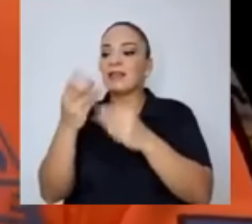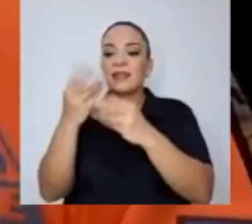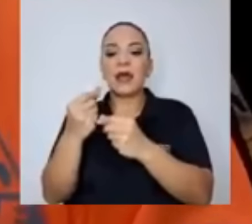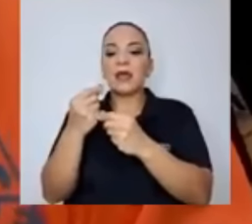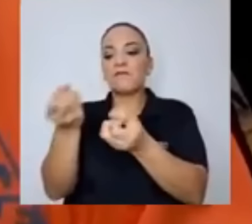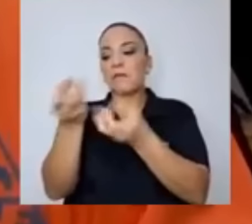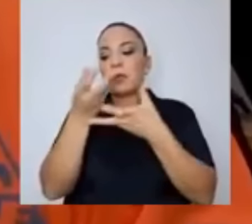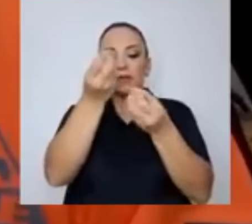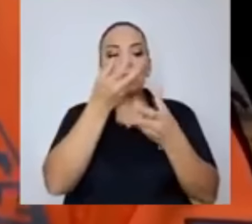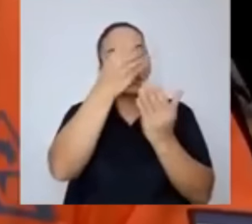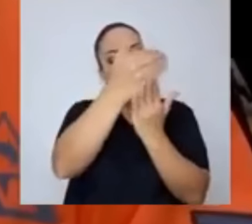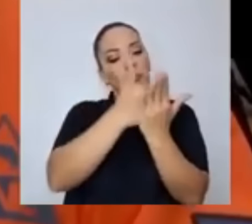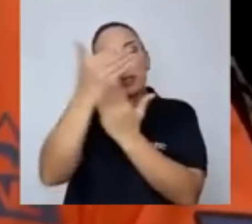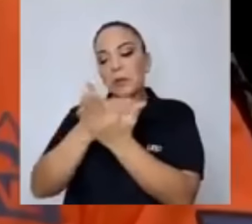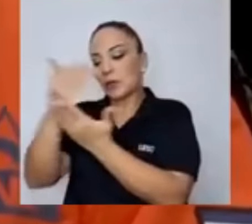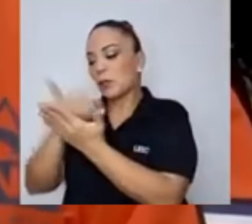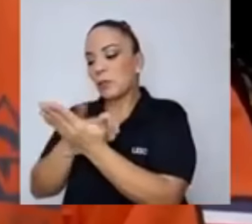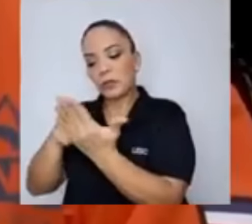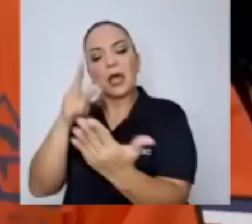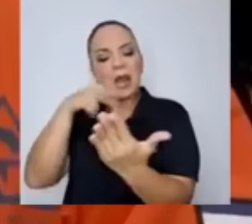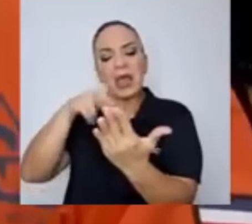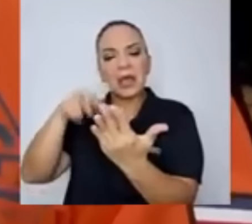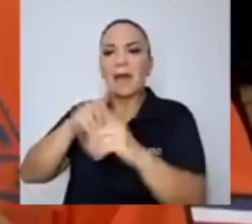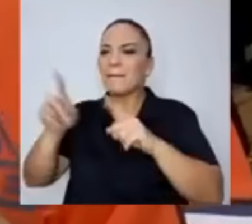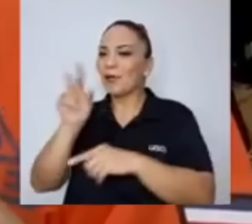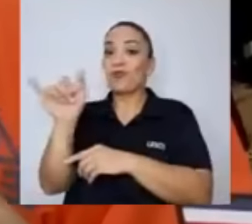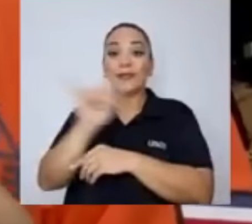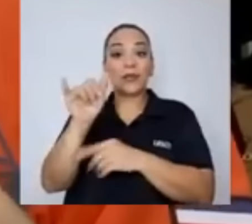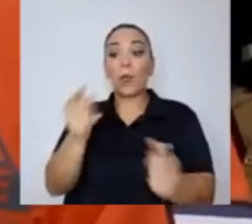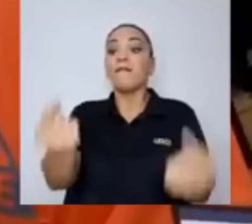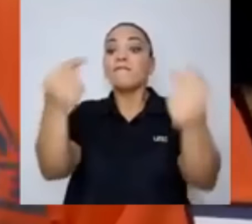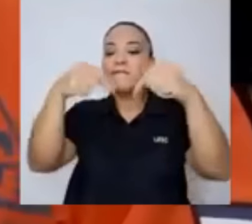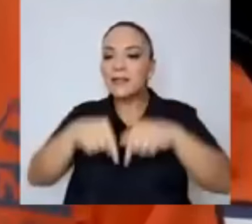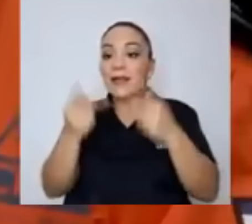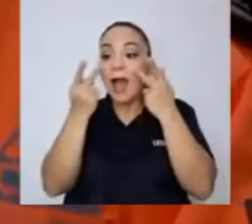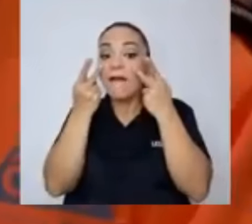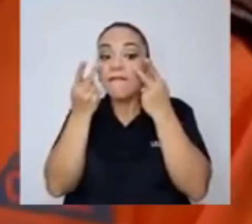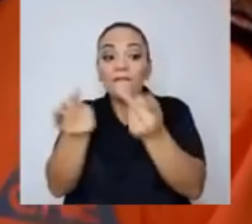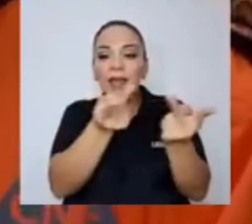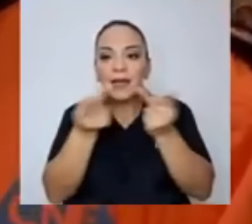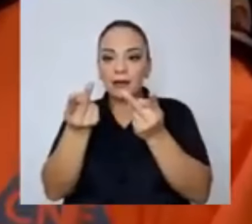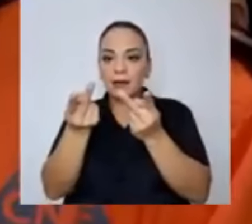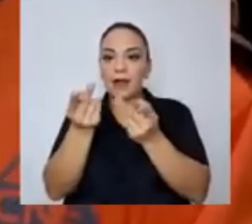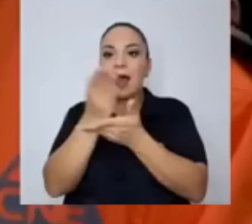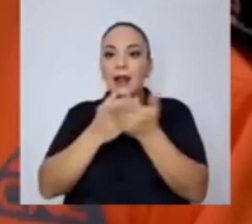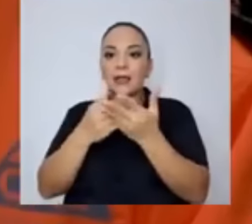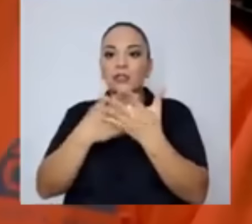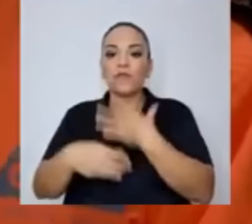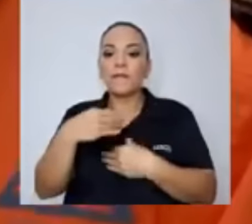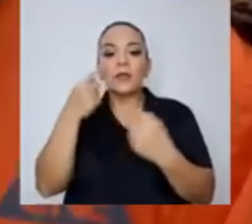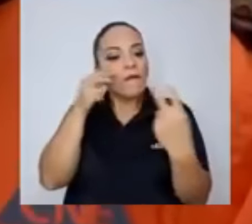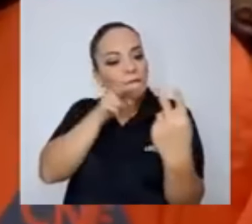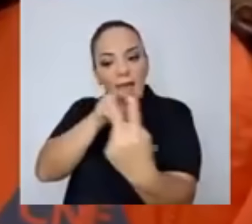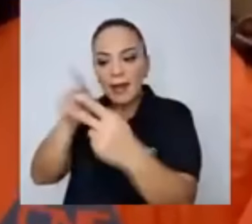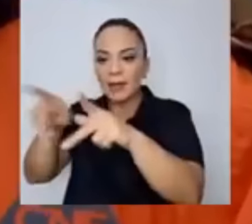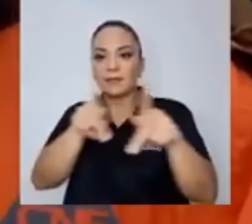ilustren la urgencia y la gravedad de la situación que ver a alguien en sufrimiento a los ojos.